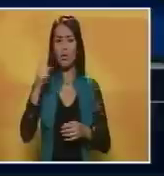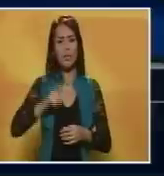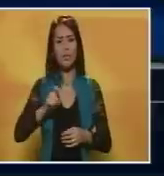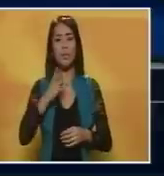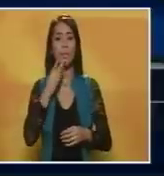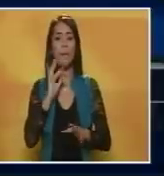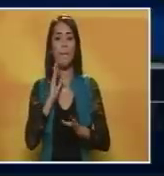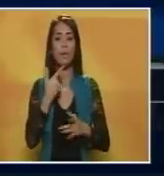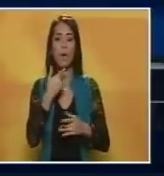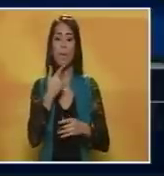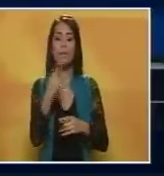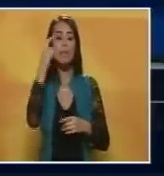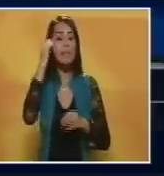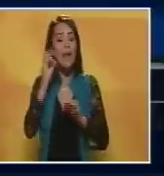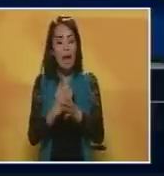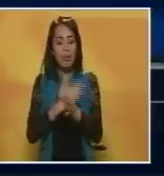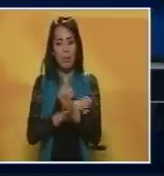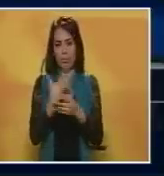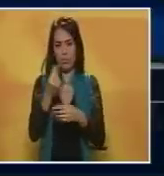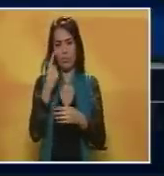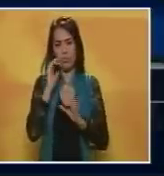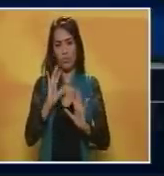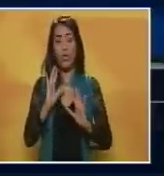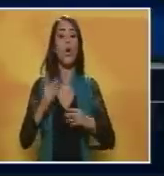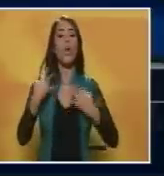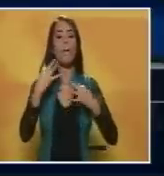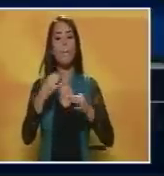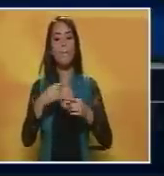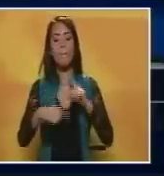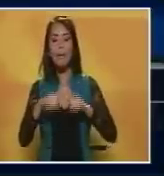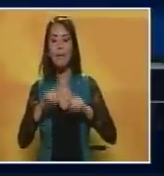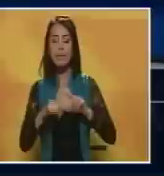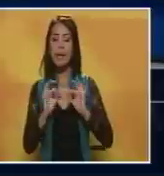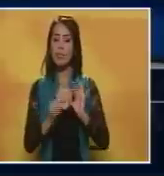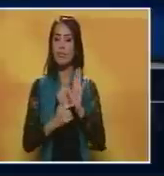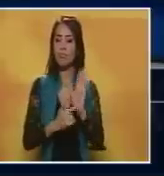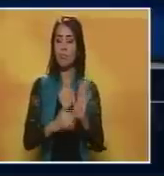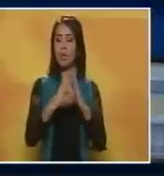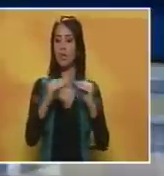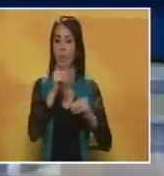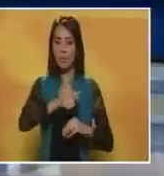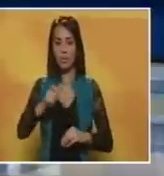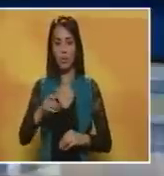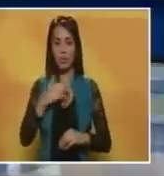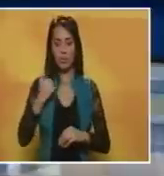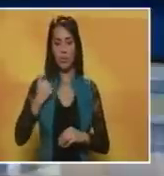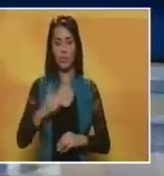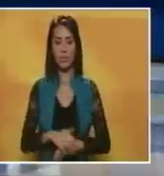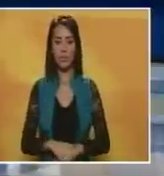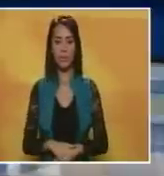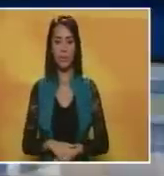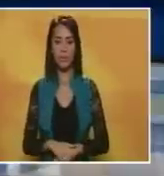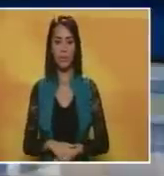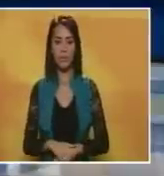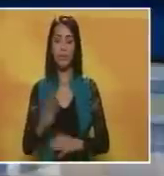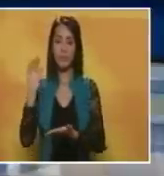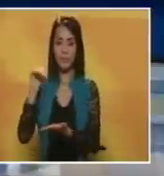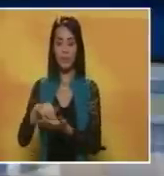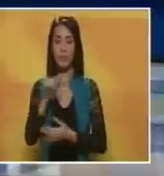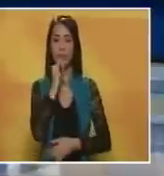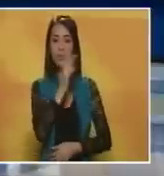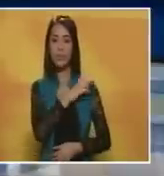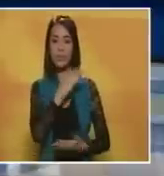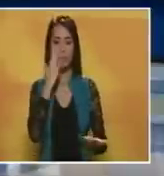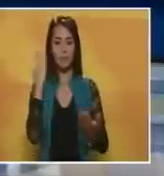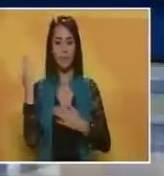citas previas porque la institución tiene la capacidad y el material para atender la demanda de todos los usuarios desde limón en el estado aragua diana